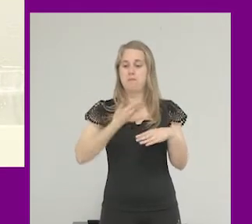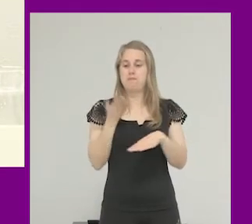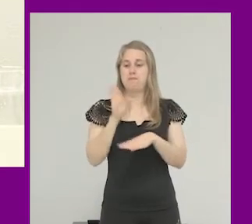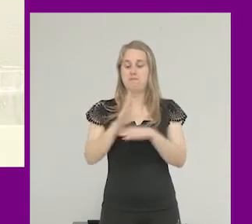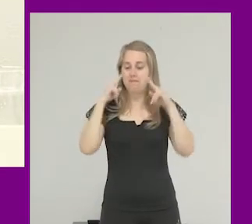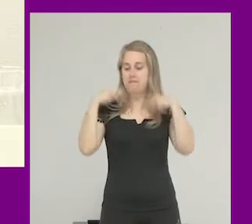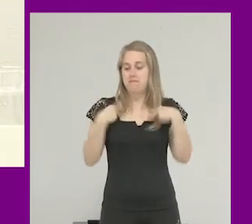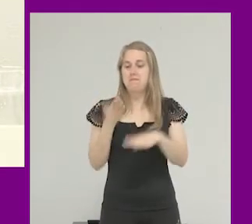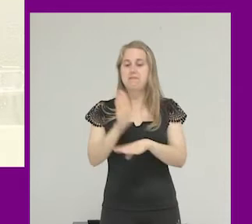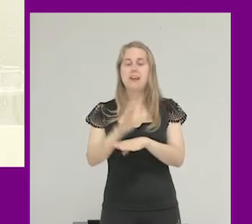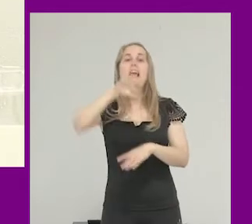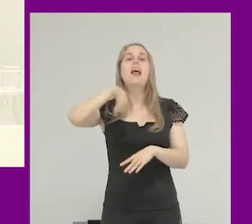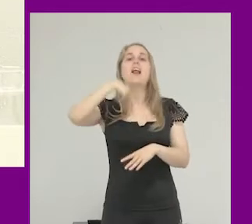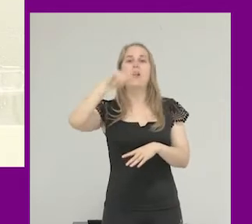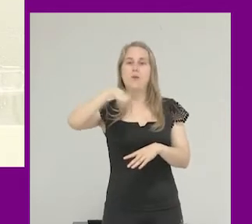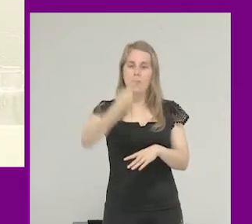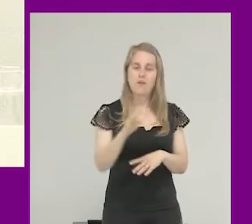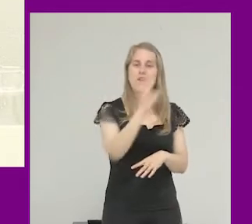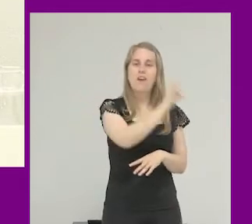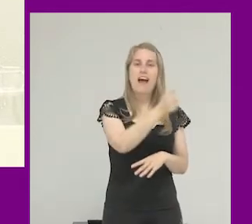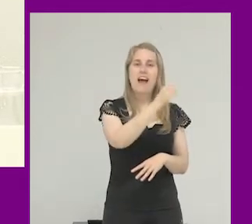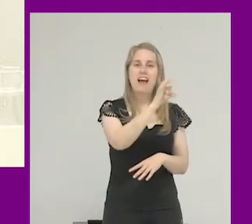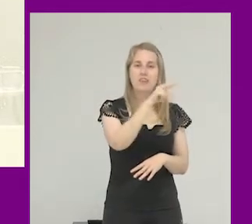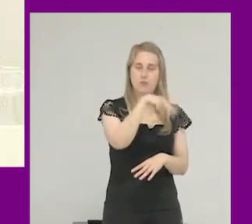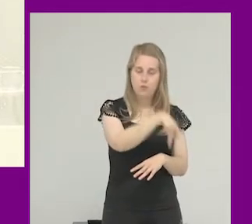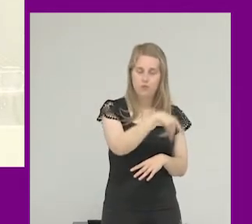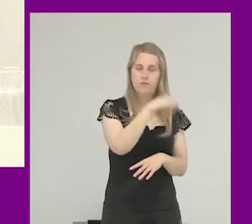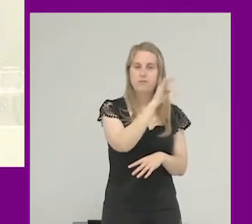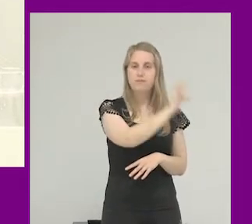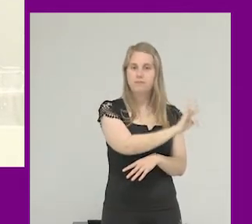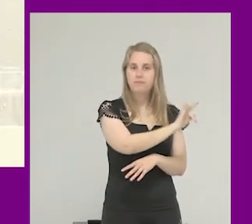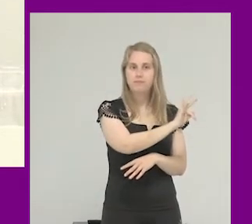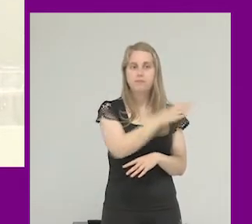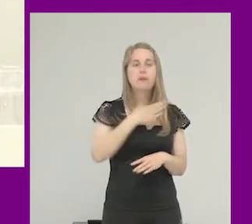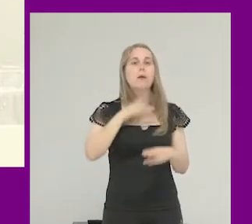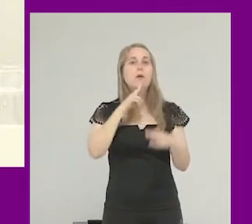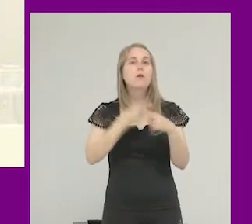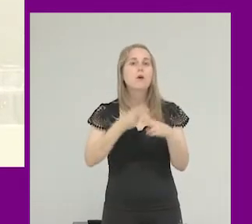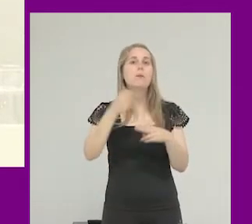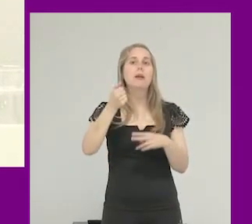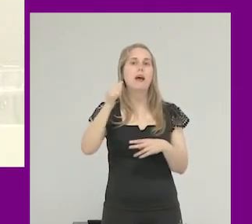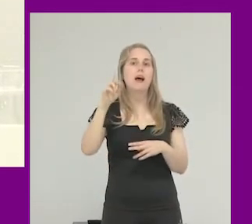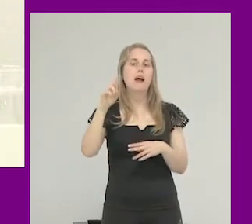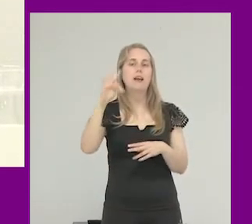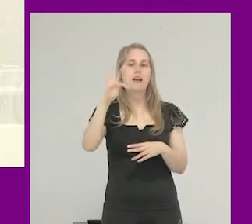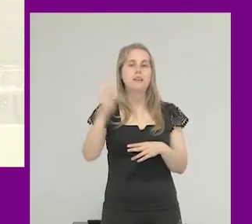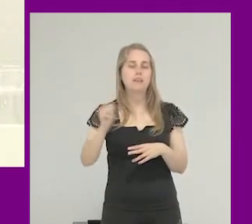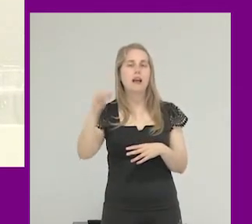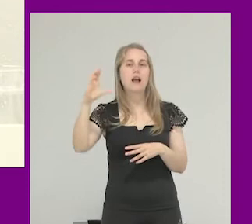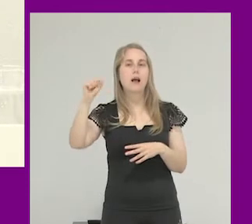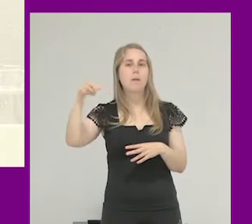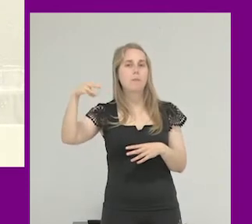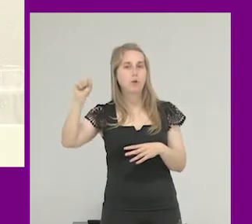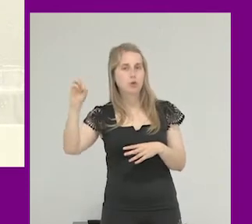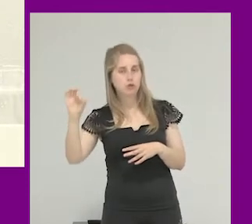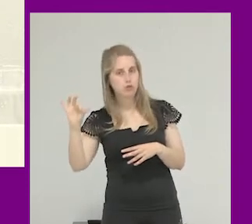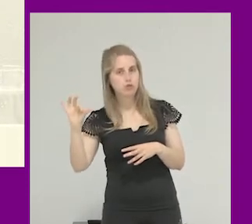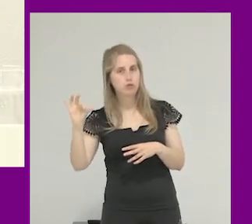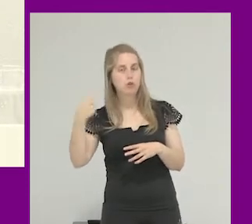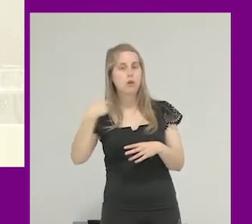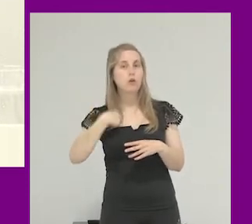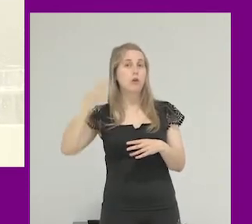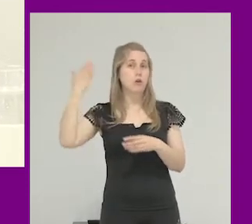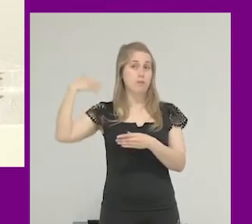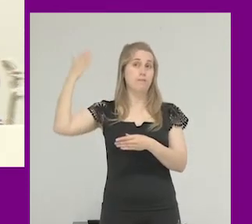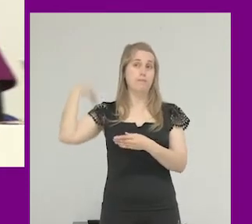luego presentándole a Asun Ventura. Mi nombre es Arantza Campos y soy, bueno, he